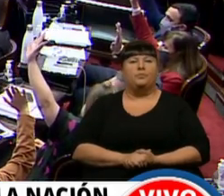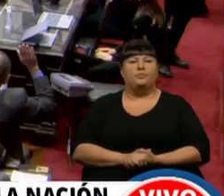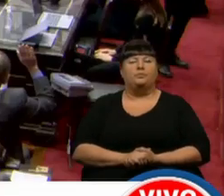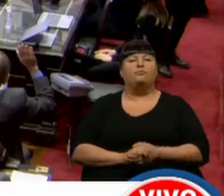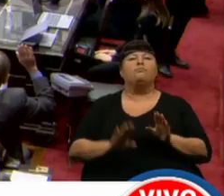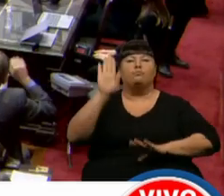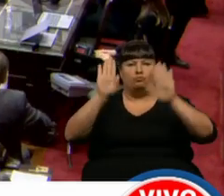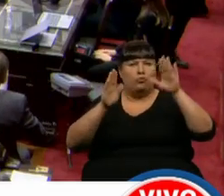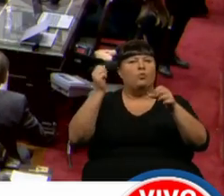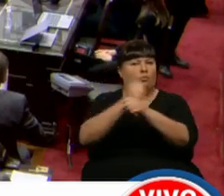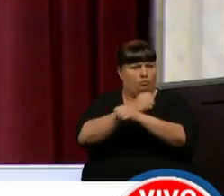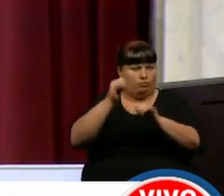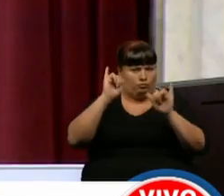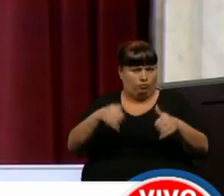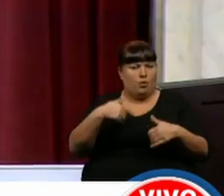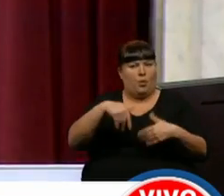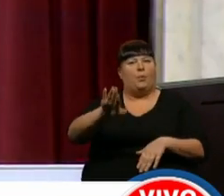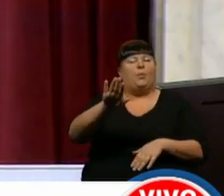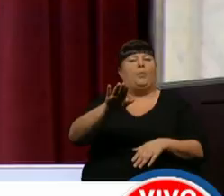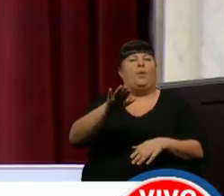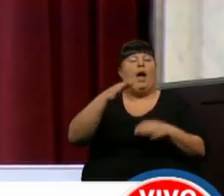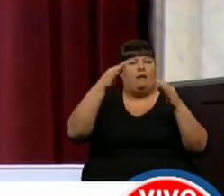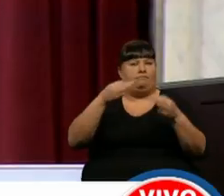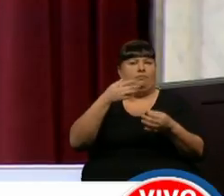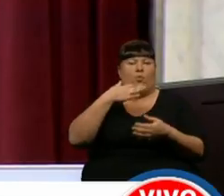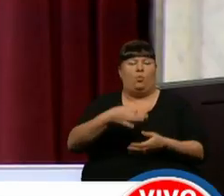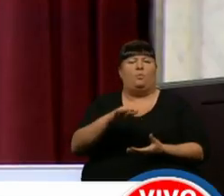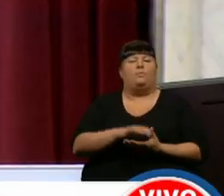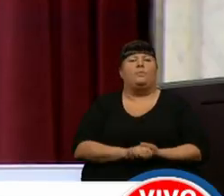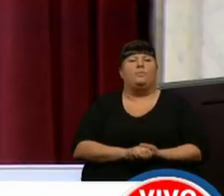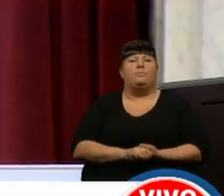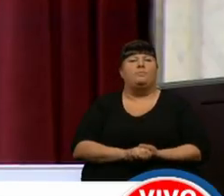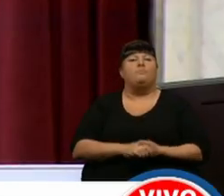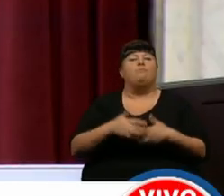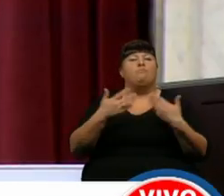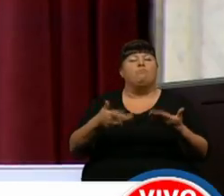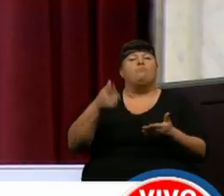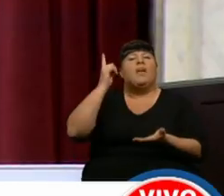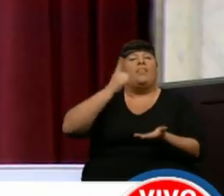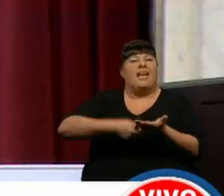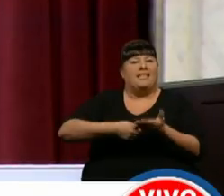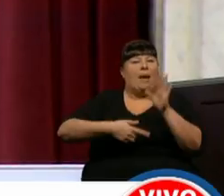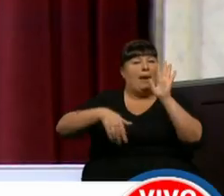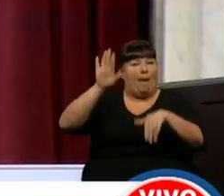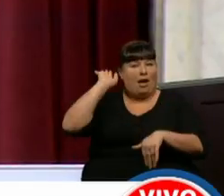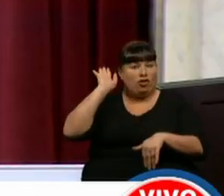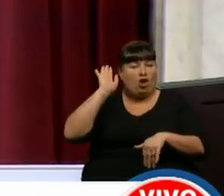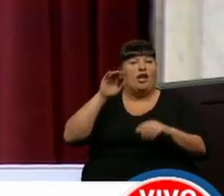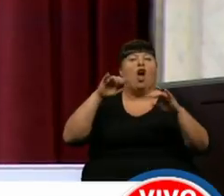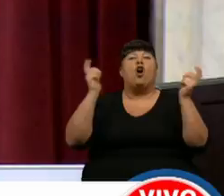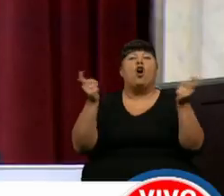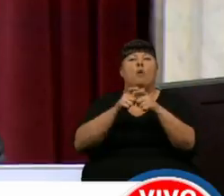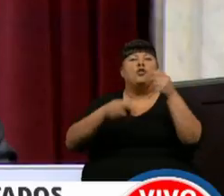resulta afirmativo se va a proceder de conformidad en consideración el dictamen de mayoría de la